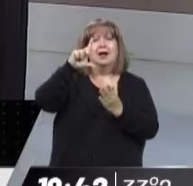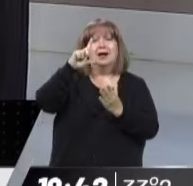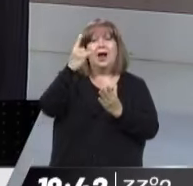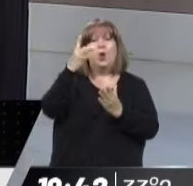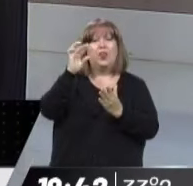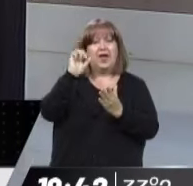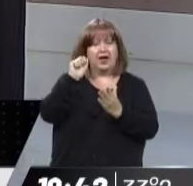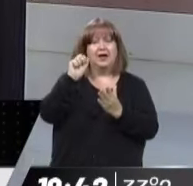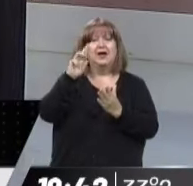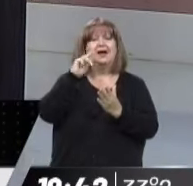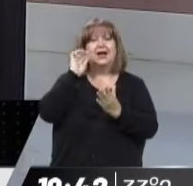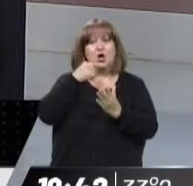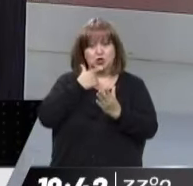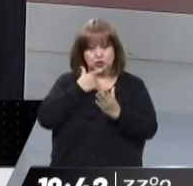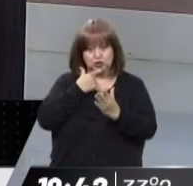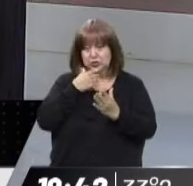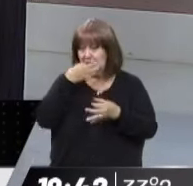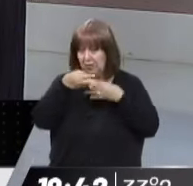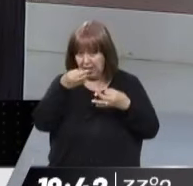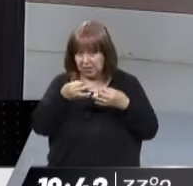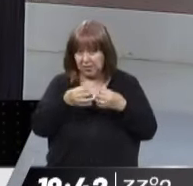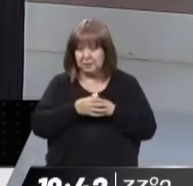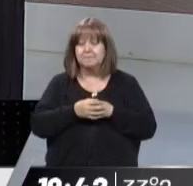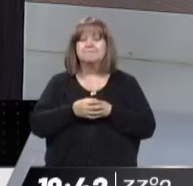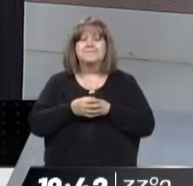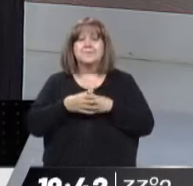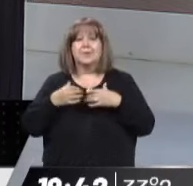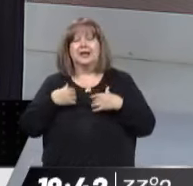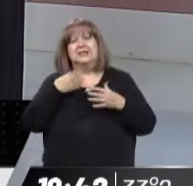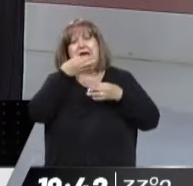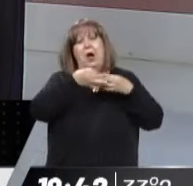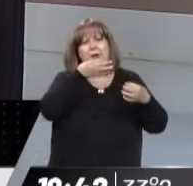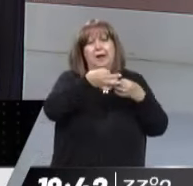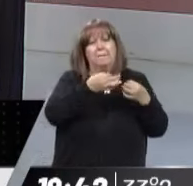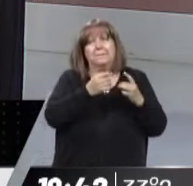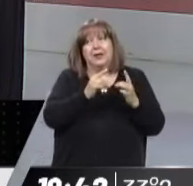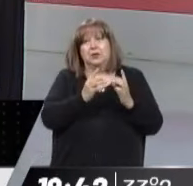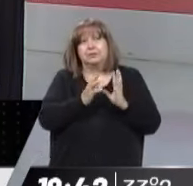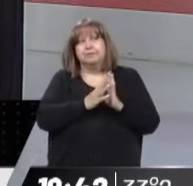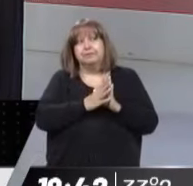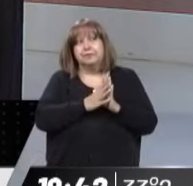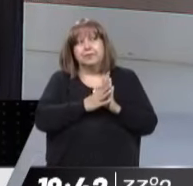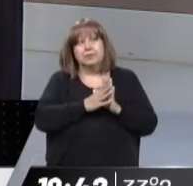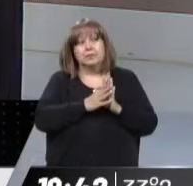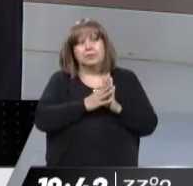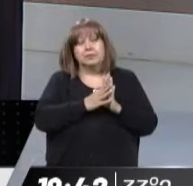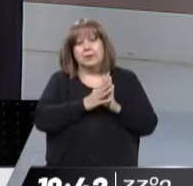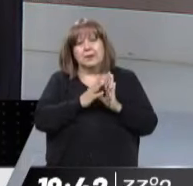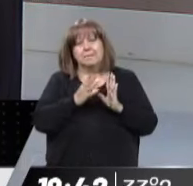investigación? He hablado, pero me he mantenido muy, me han cuidado mucho porque sí,